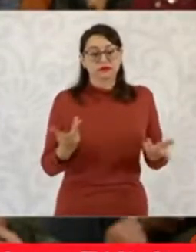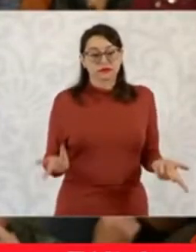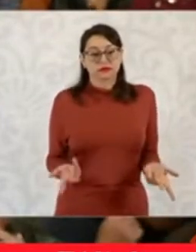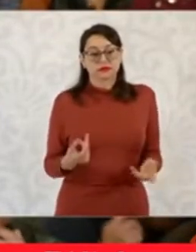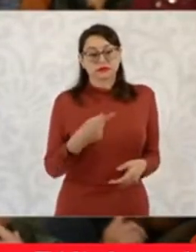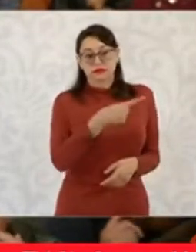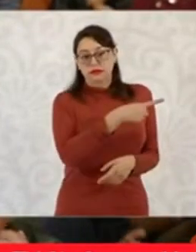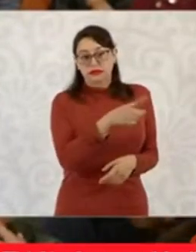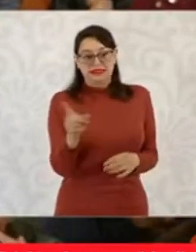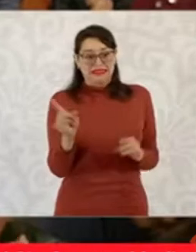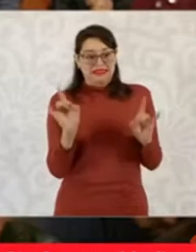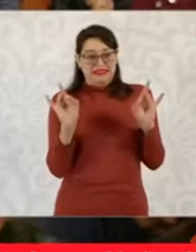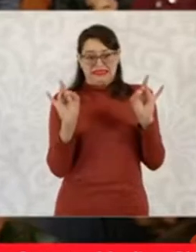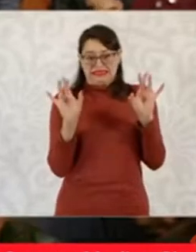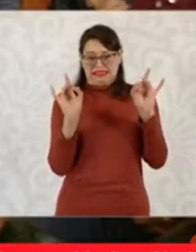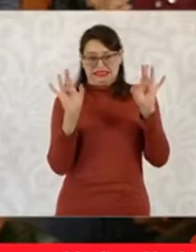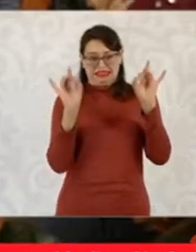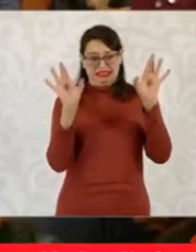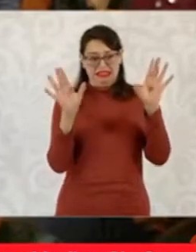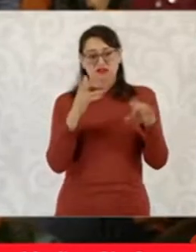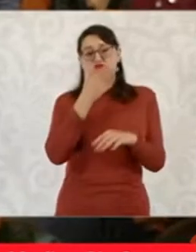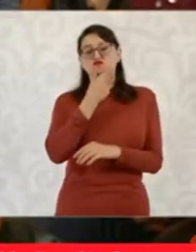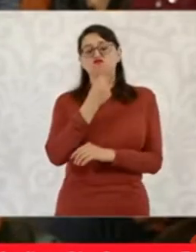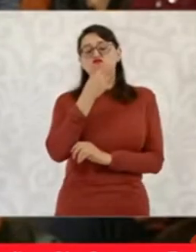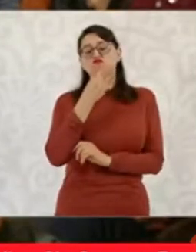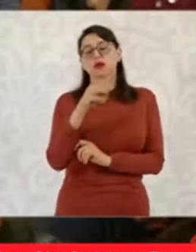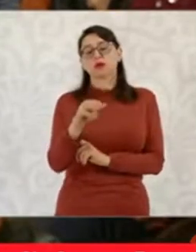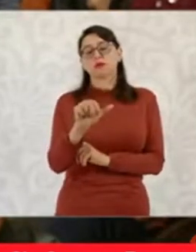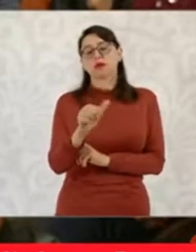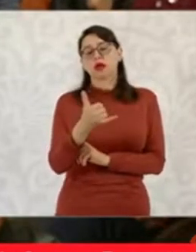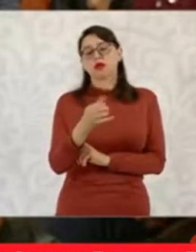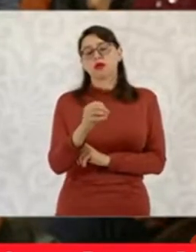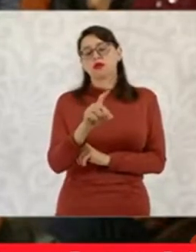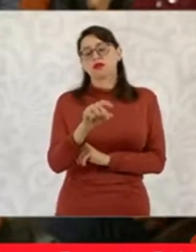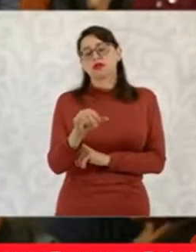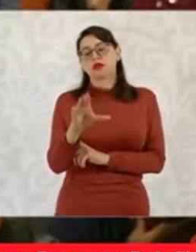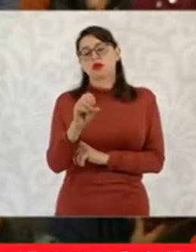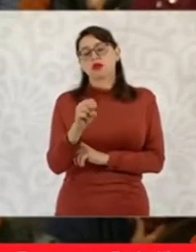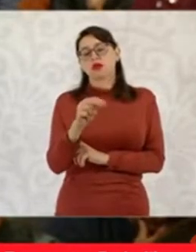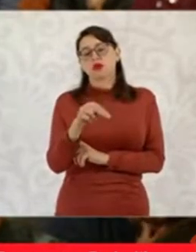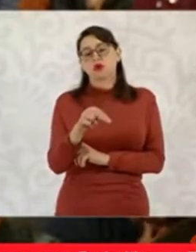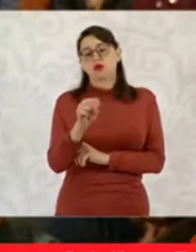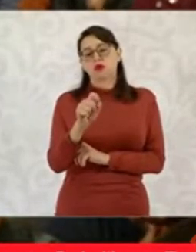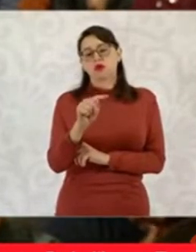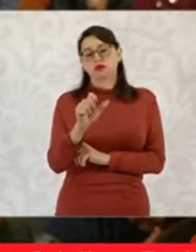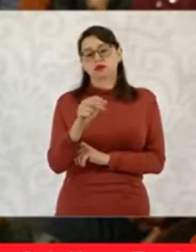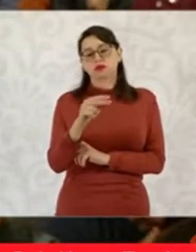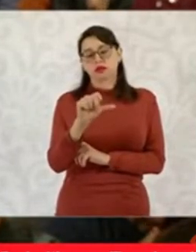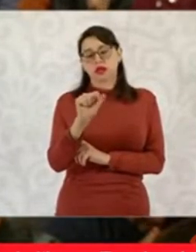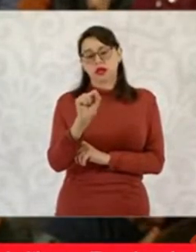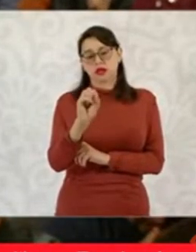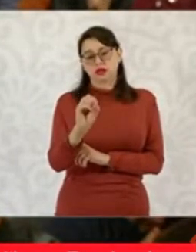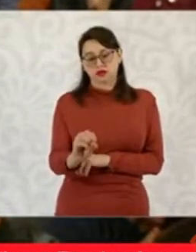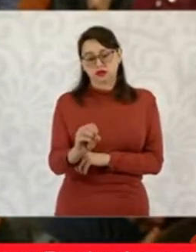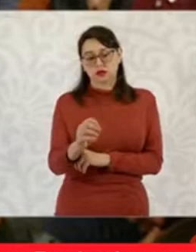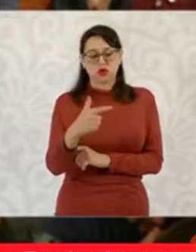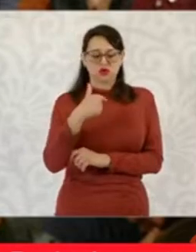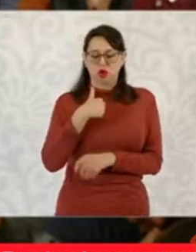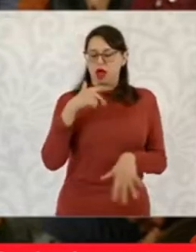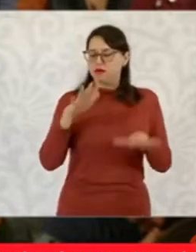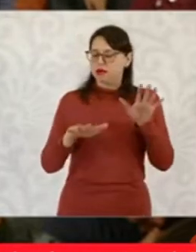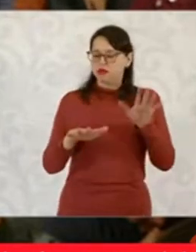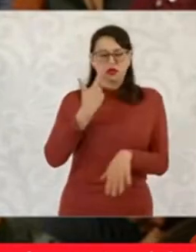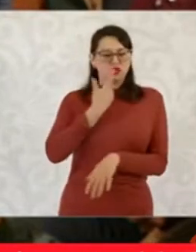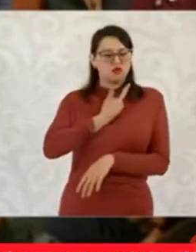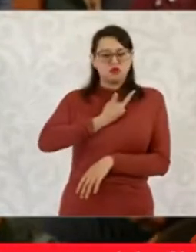ejercicio, es, por ejemplo, el señor Mario Di Constanzo. Y si lo menciono con su nombre y todo, que yo evito mucho